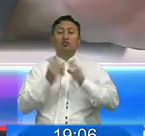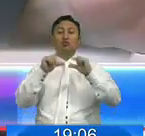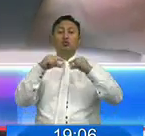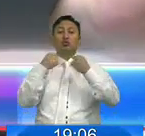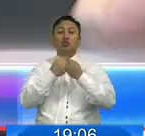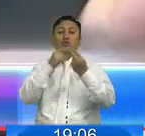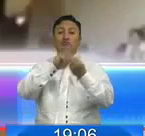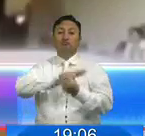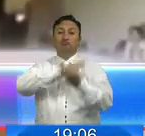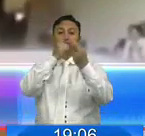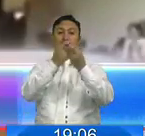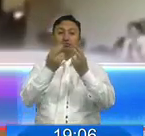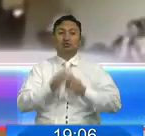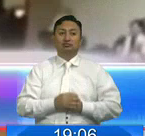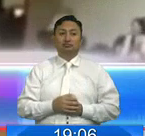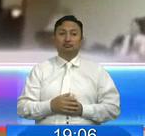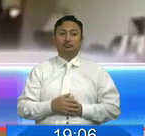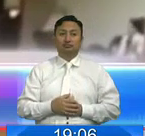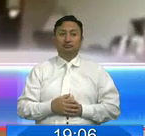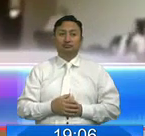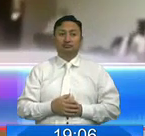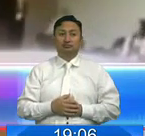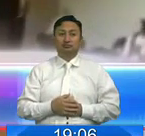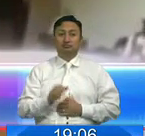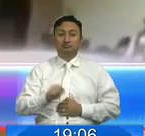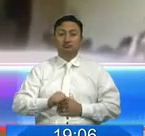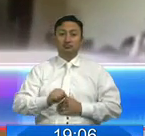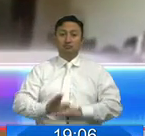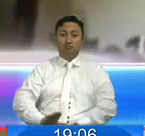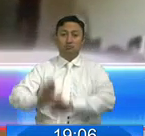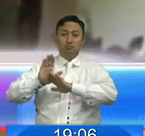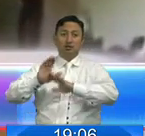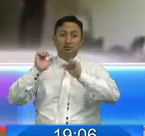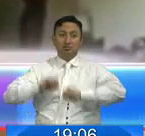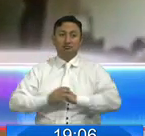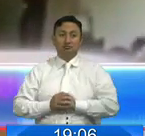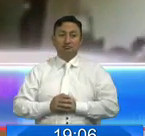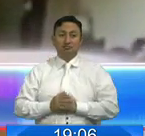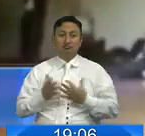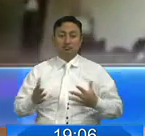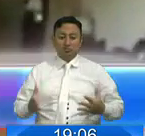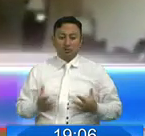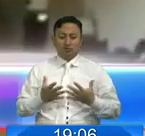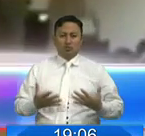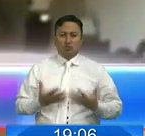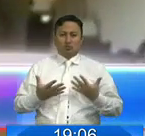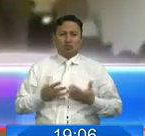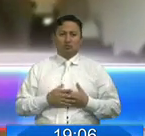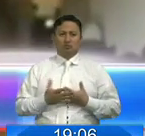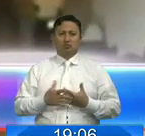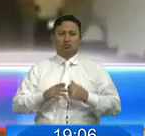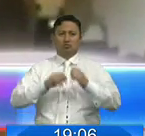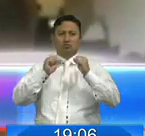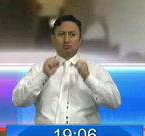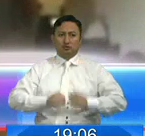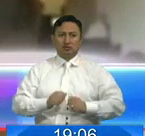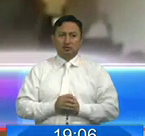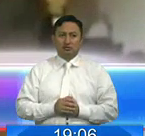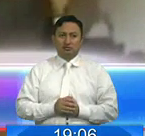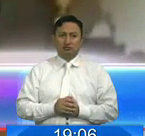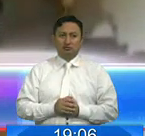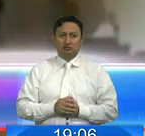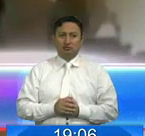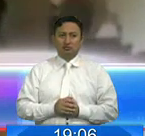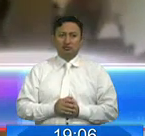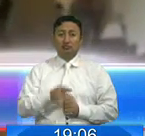Revolución Alfarista. Seguir comprometidos, a seguir con el corazón ardiente para poder... ¡Nunca